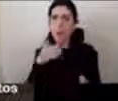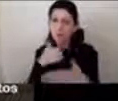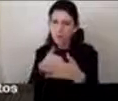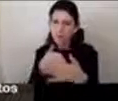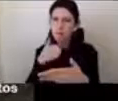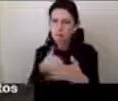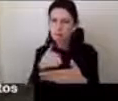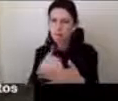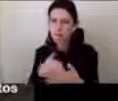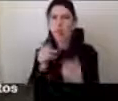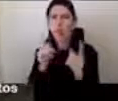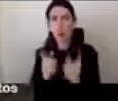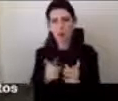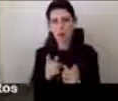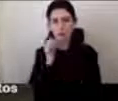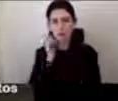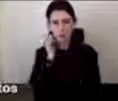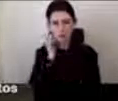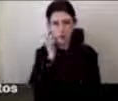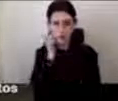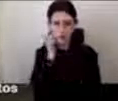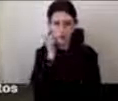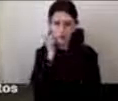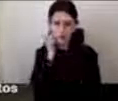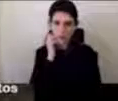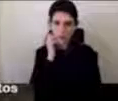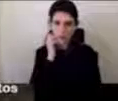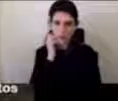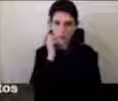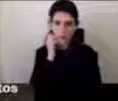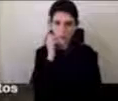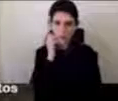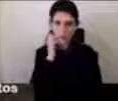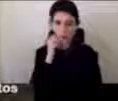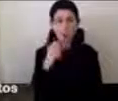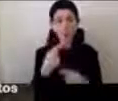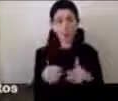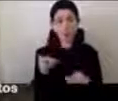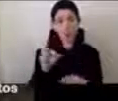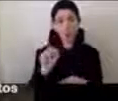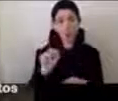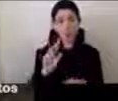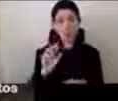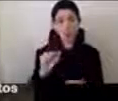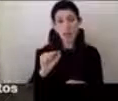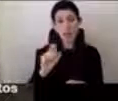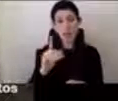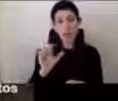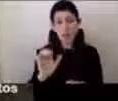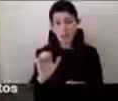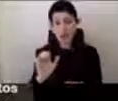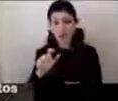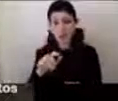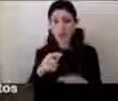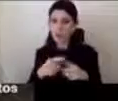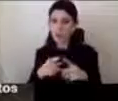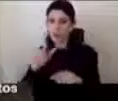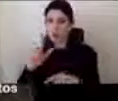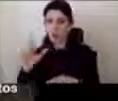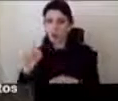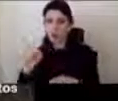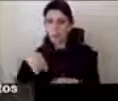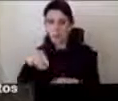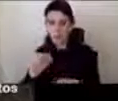Otros títulos que recomiendo en este género son Parade, Llama, Toma 6 y Coloreto, son todos